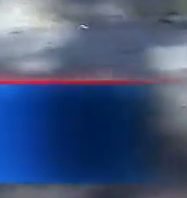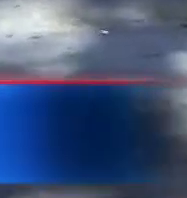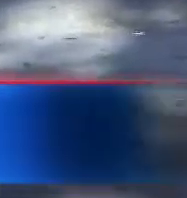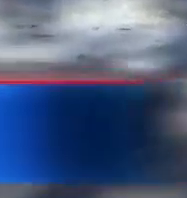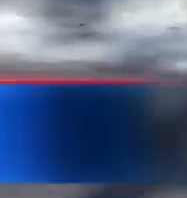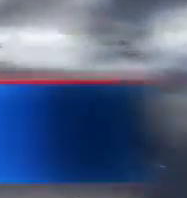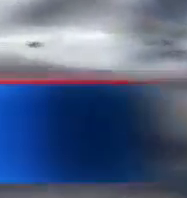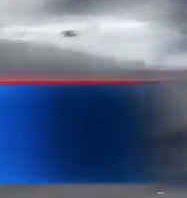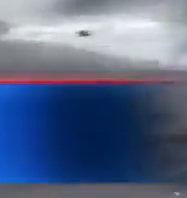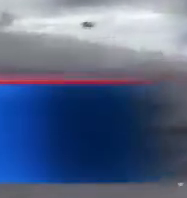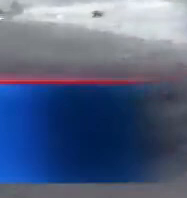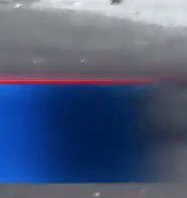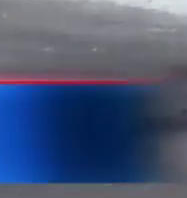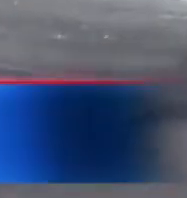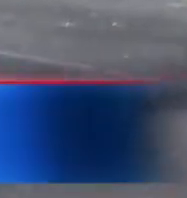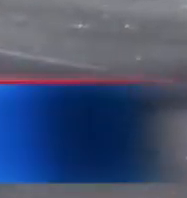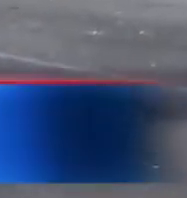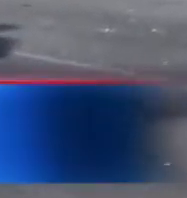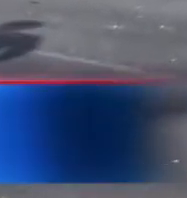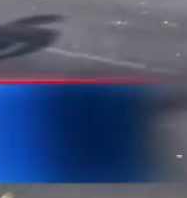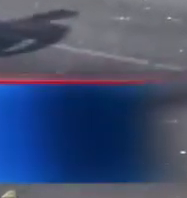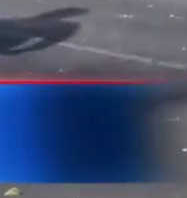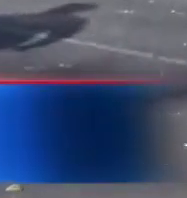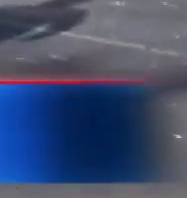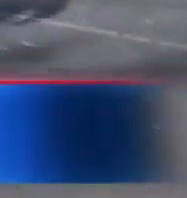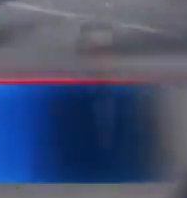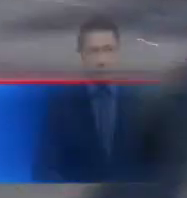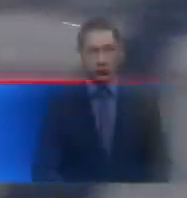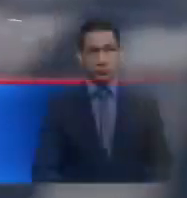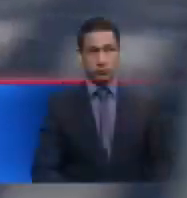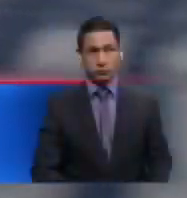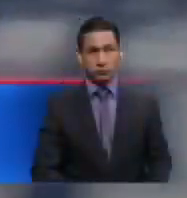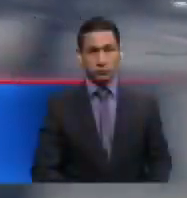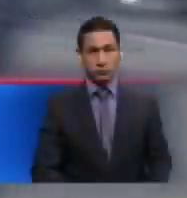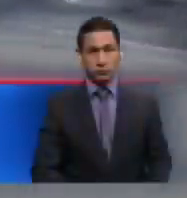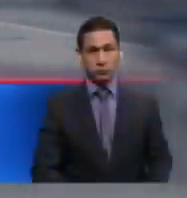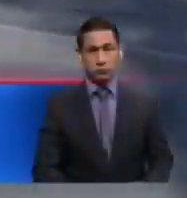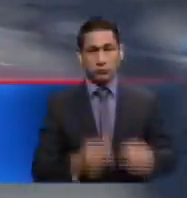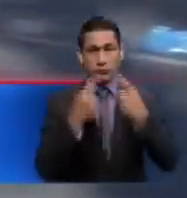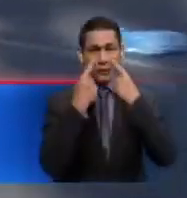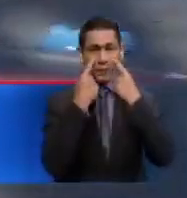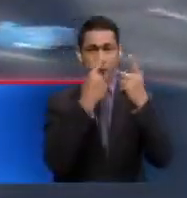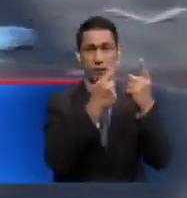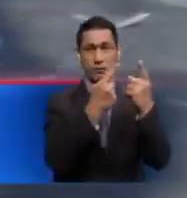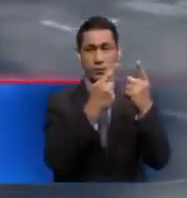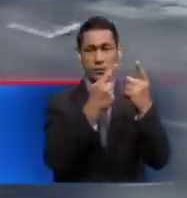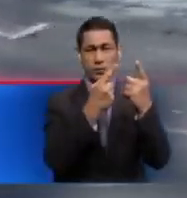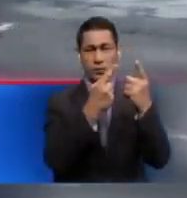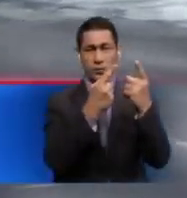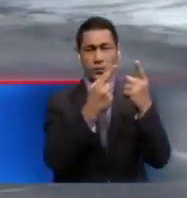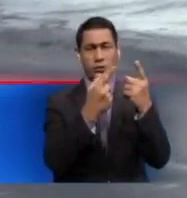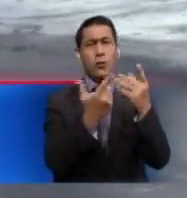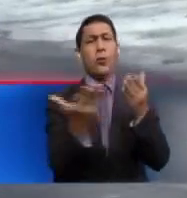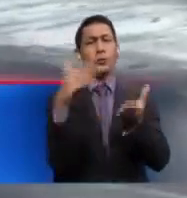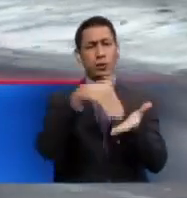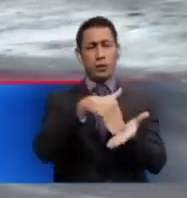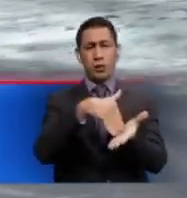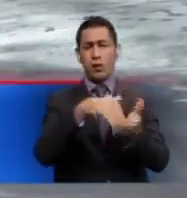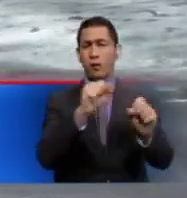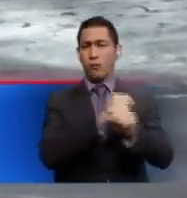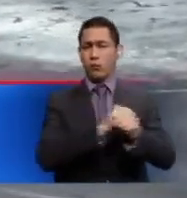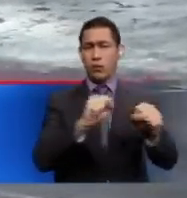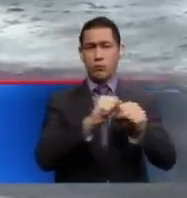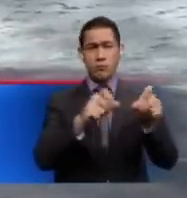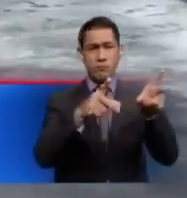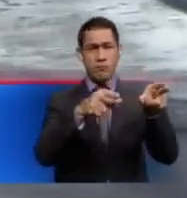nueva alerta, como ustedes pueden apreciar, amigos televidentes, en pantalla. Parece que tenía el mismo modus operandi, porque se